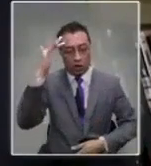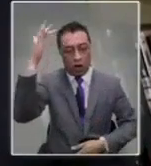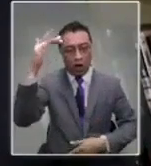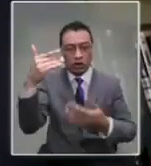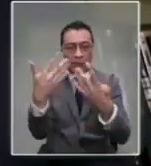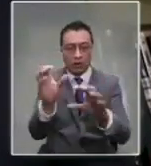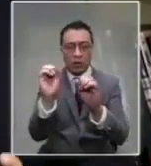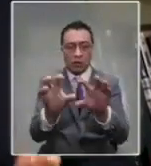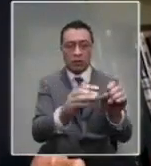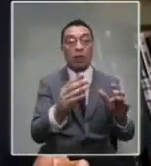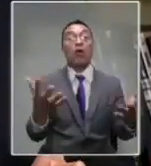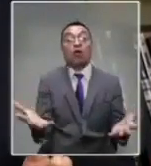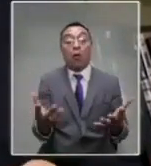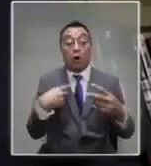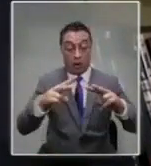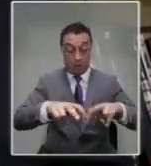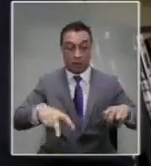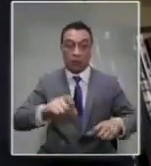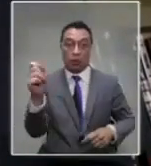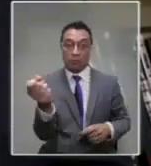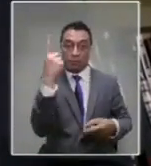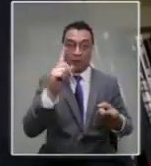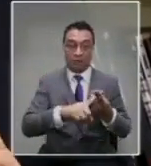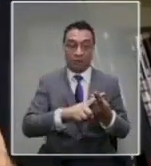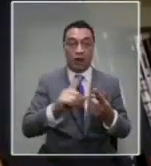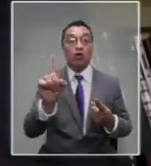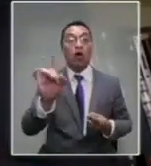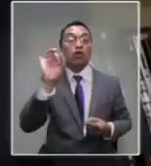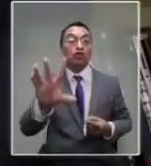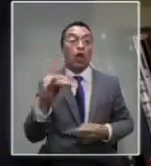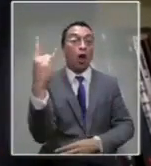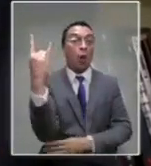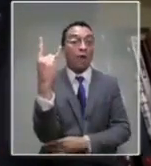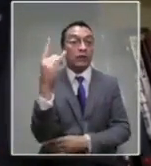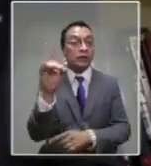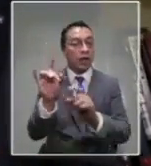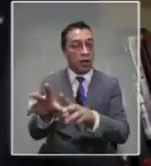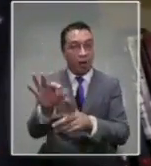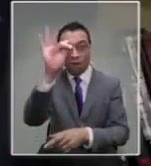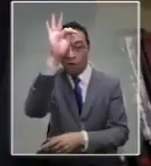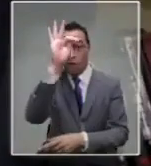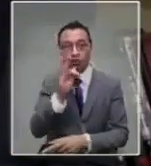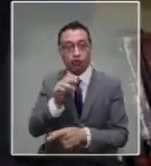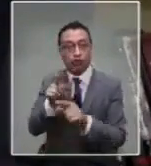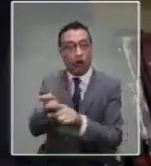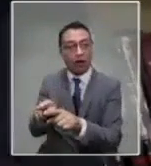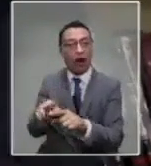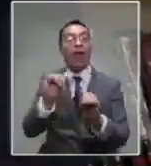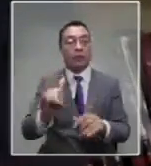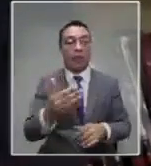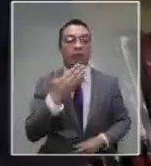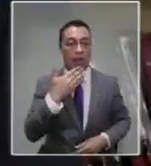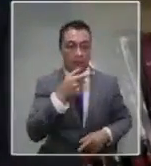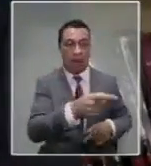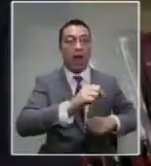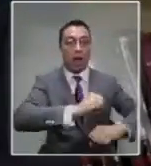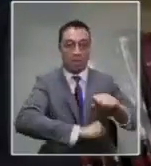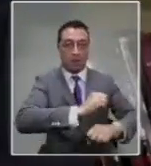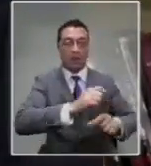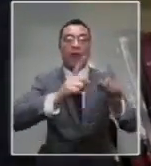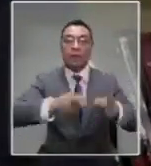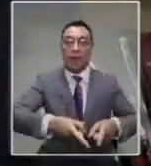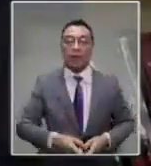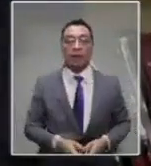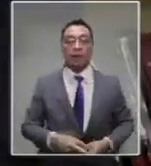conocimiento. Y el conocimiento se crea a través de la investigación. No solamente las universidades tienen esa función, también deberían hacerlo las